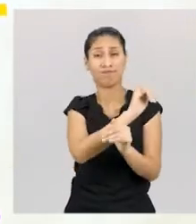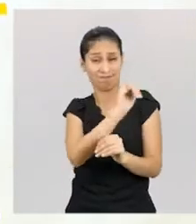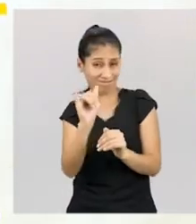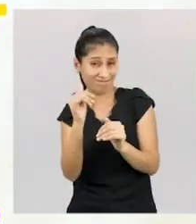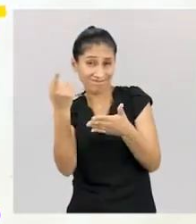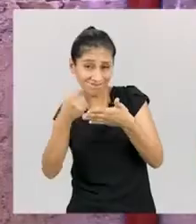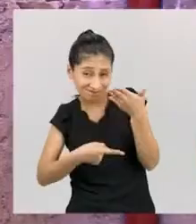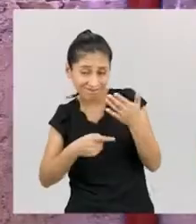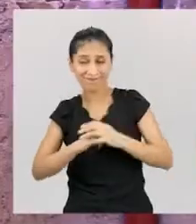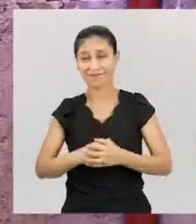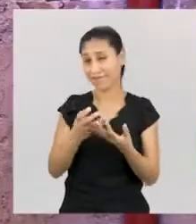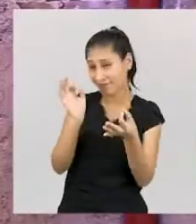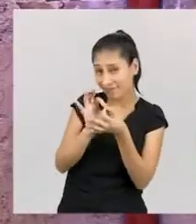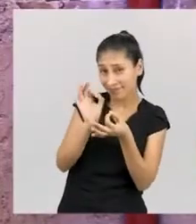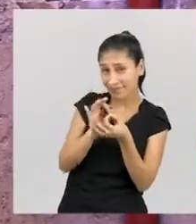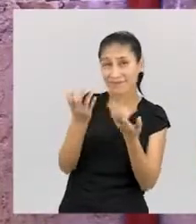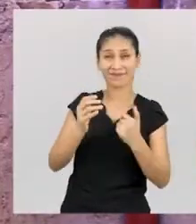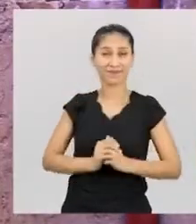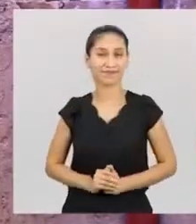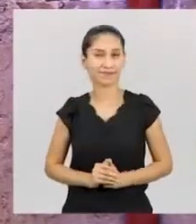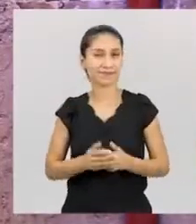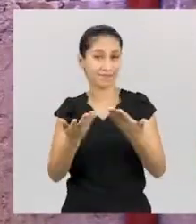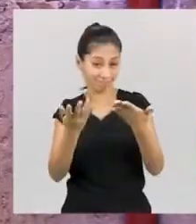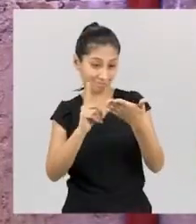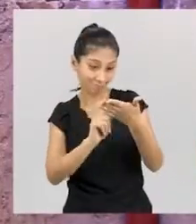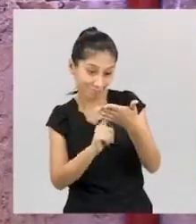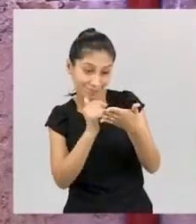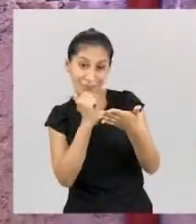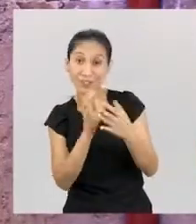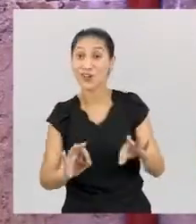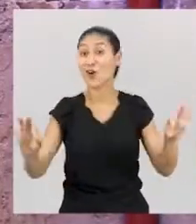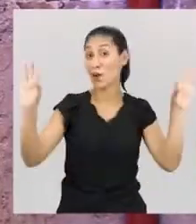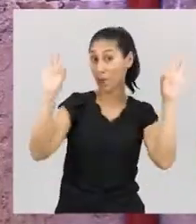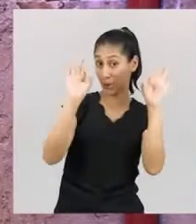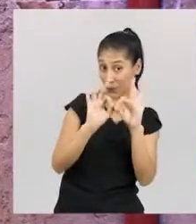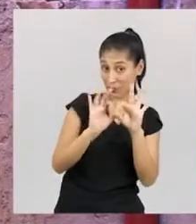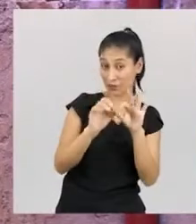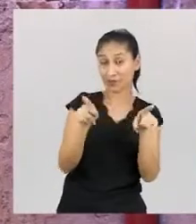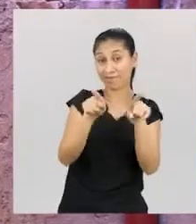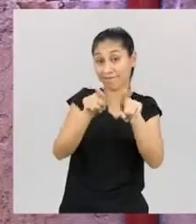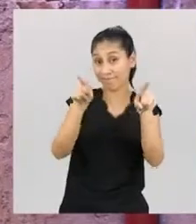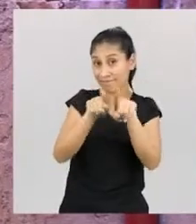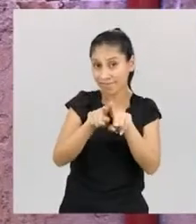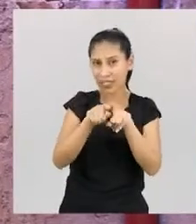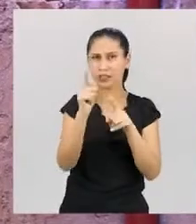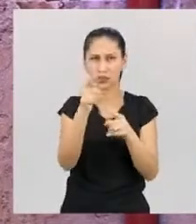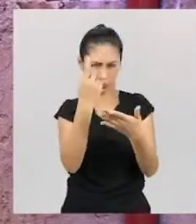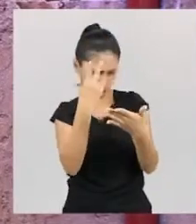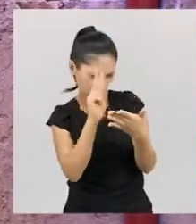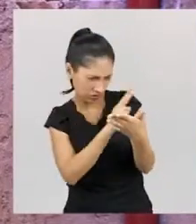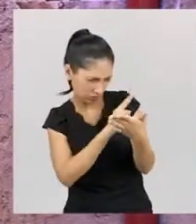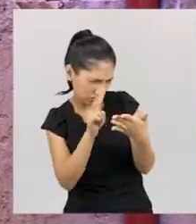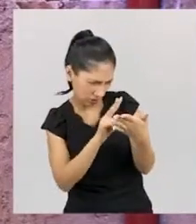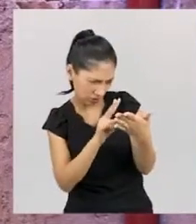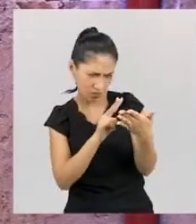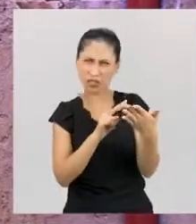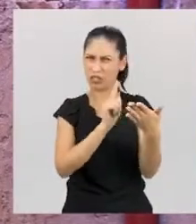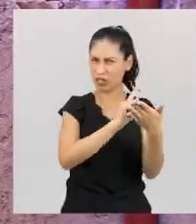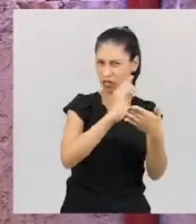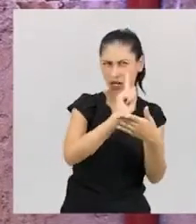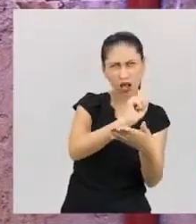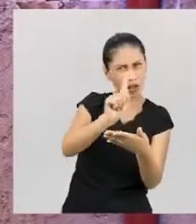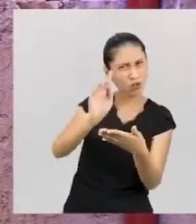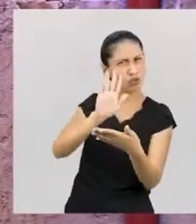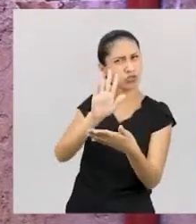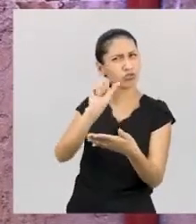menor o igual que. ¡Exacto! Eso es lo importante. Y también hay que tener en cuenta la simbolización de lo que se dice en